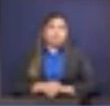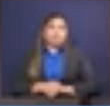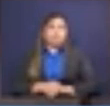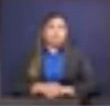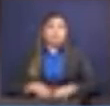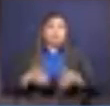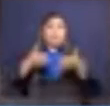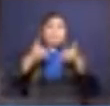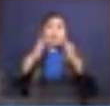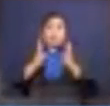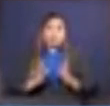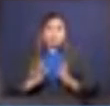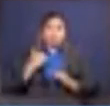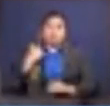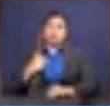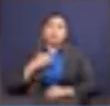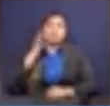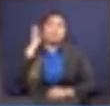Panameños todos,